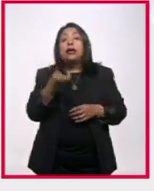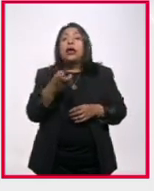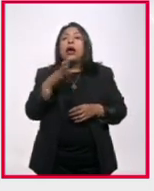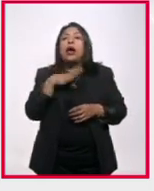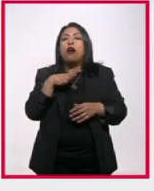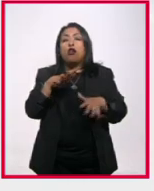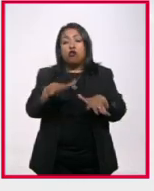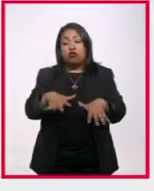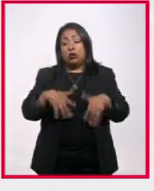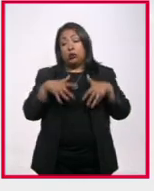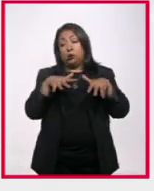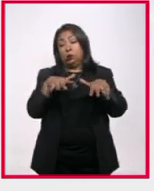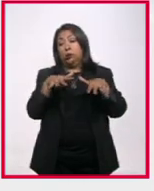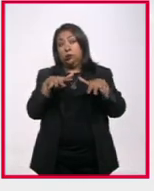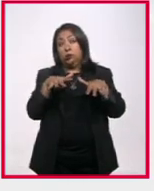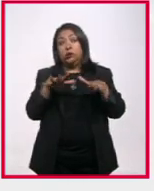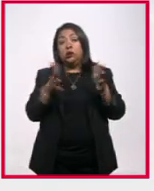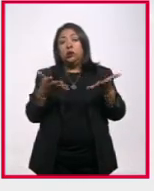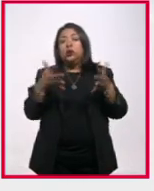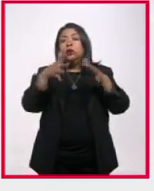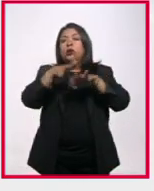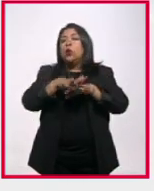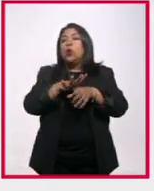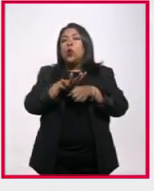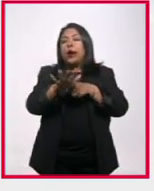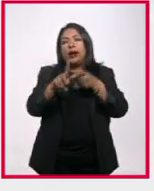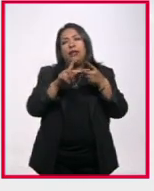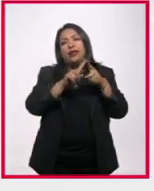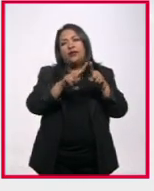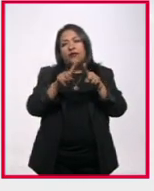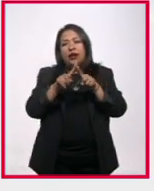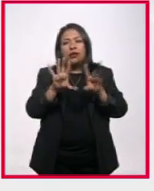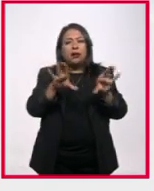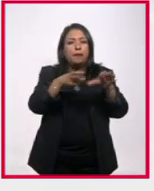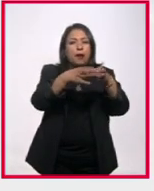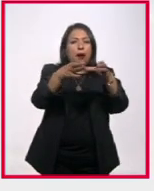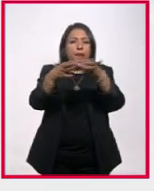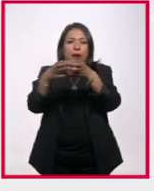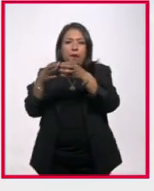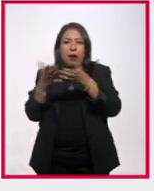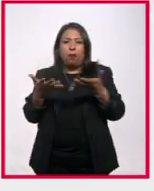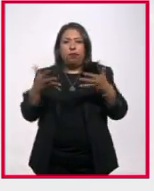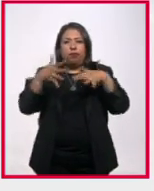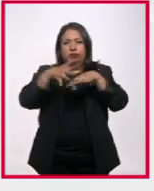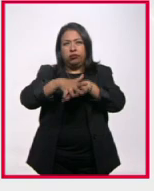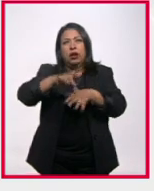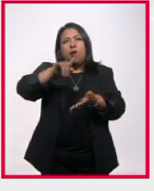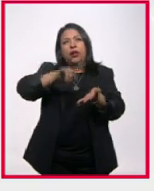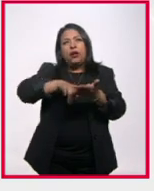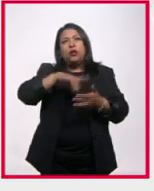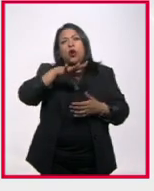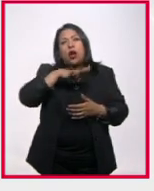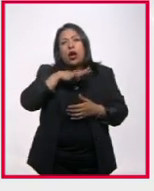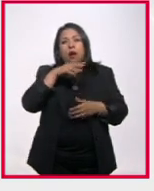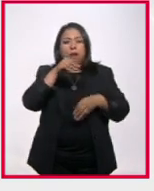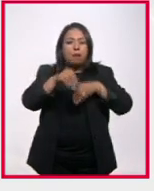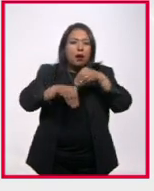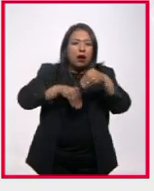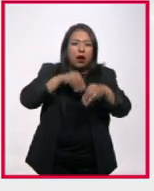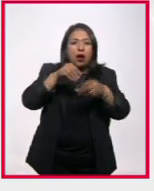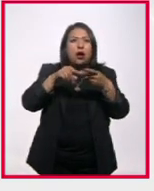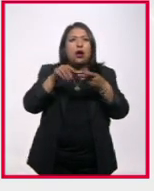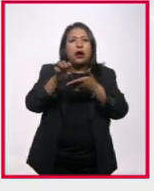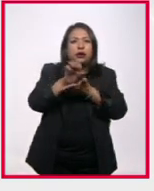es un espectáculo que combina diferentes disciplinas, porque en ello van implícita la coreografía,